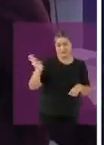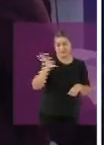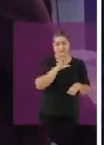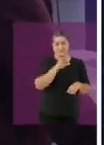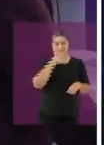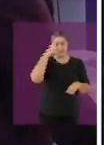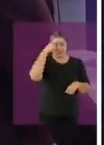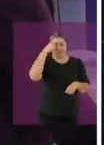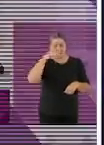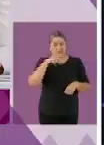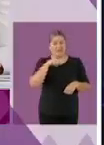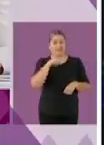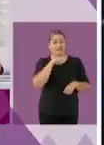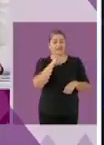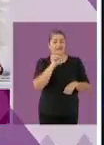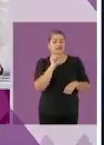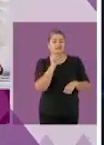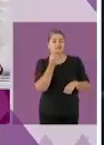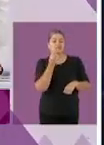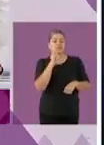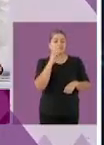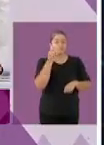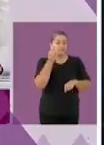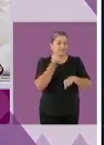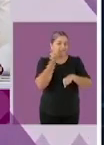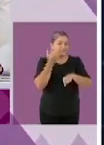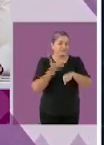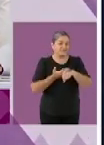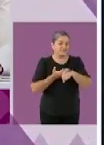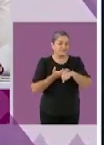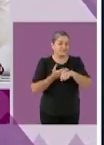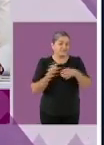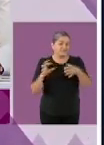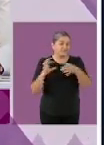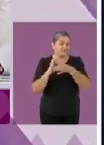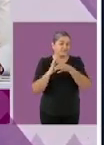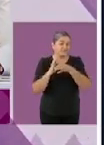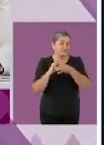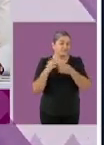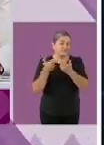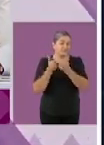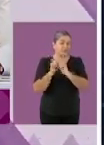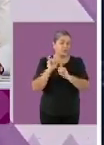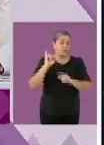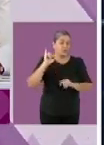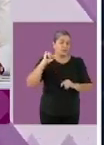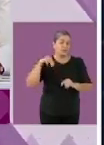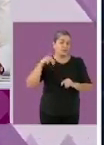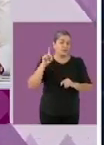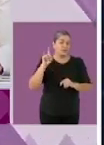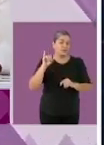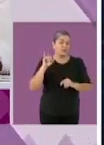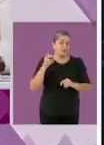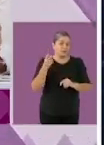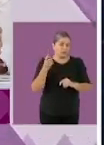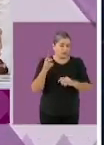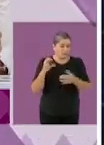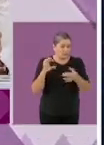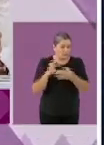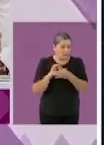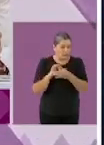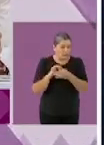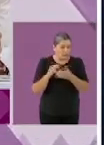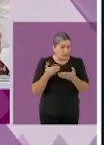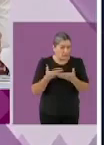galvis muy confundida a ratos no tiene el control de su campaña las